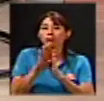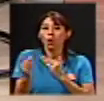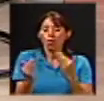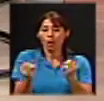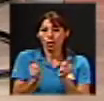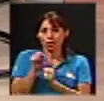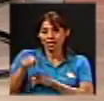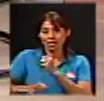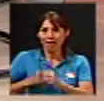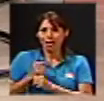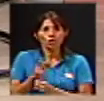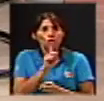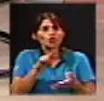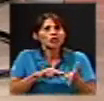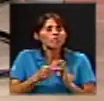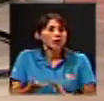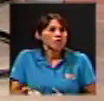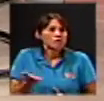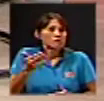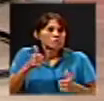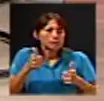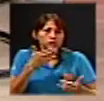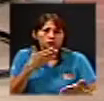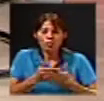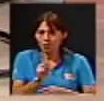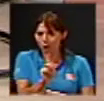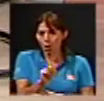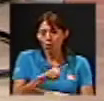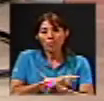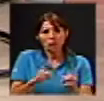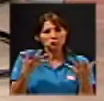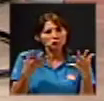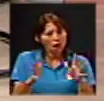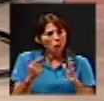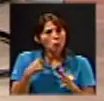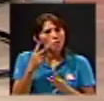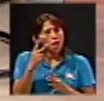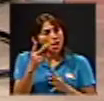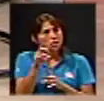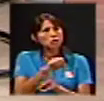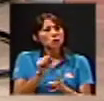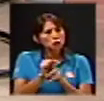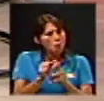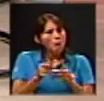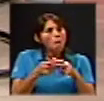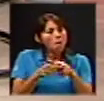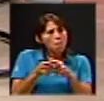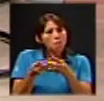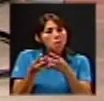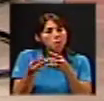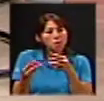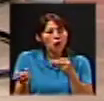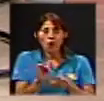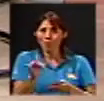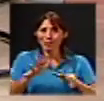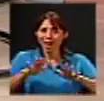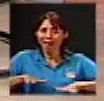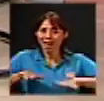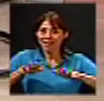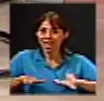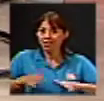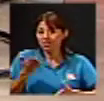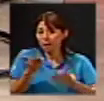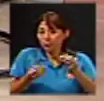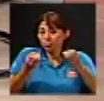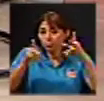no excesivamente mejor, pero una situación donde ya uno empieza a ver como la tranquilidad, que tal vez la duda que muchos tenían de cuándo iba a empezar